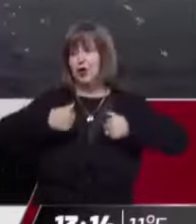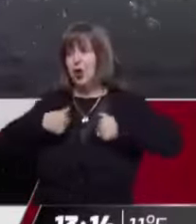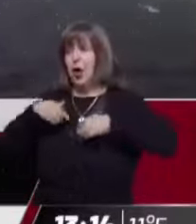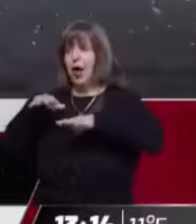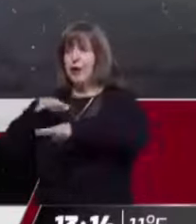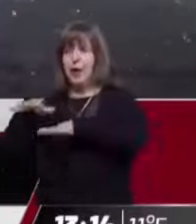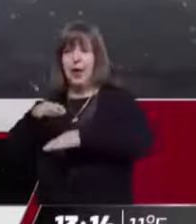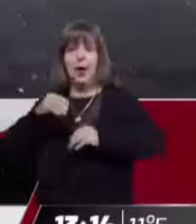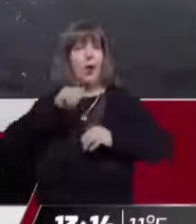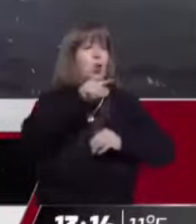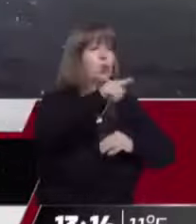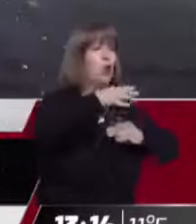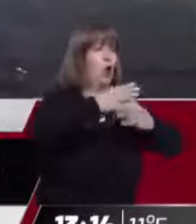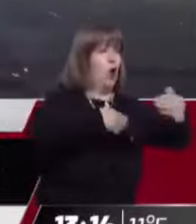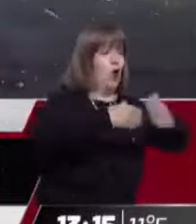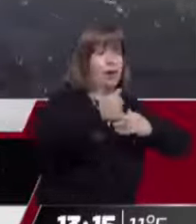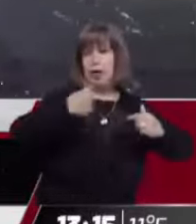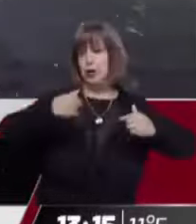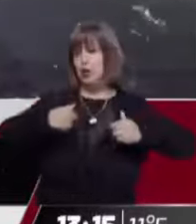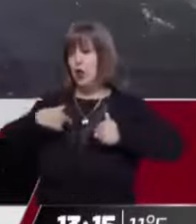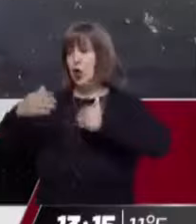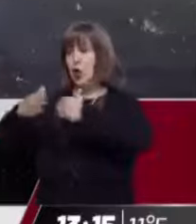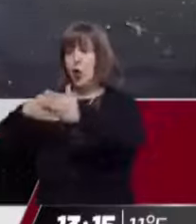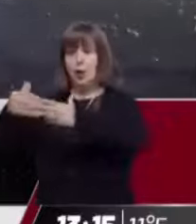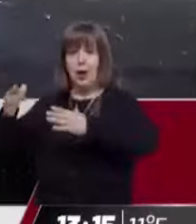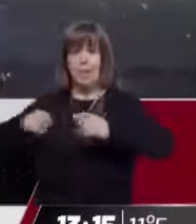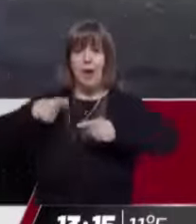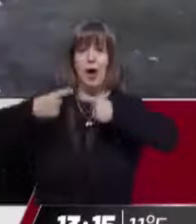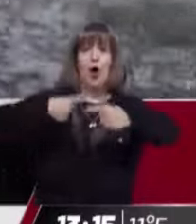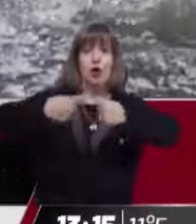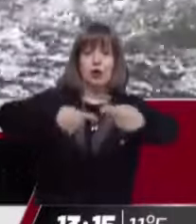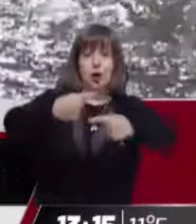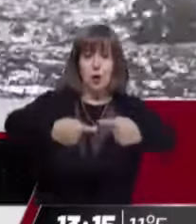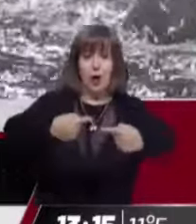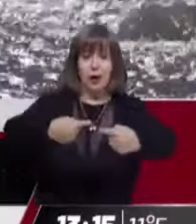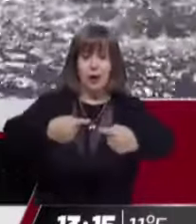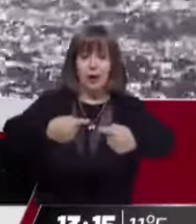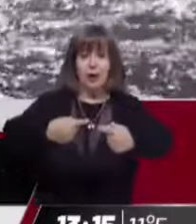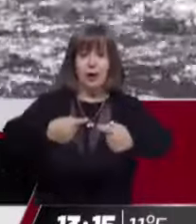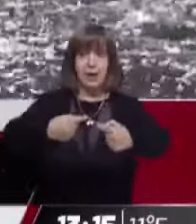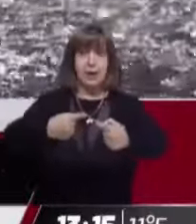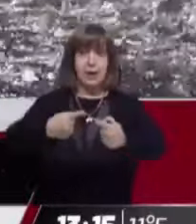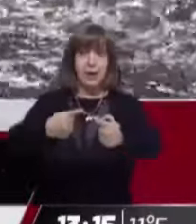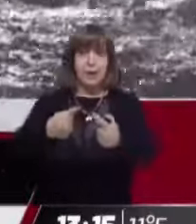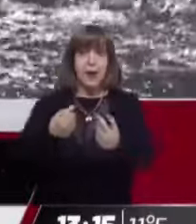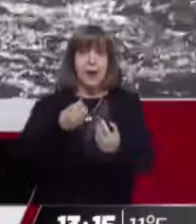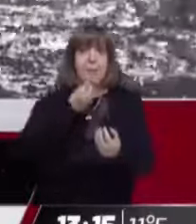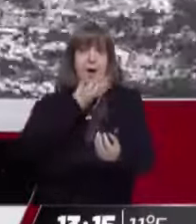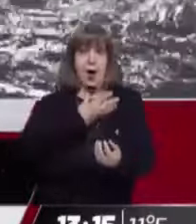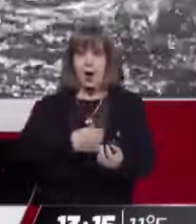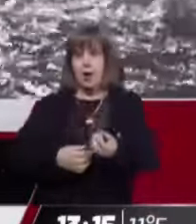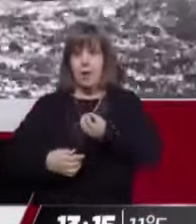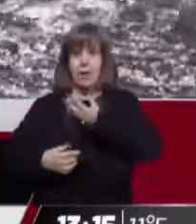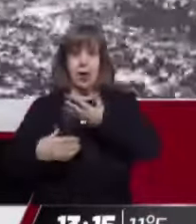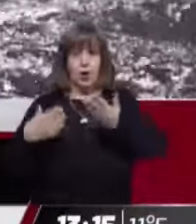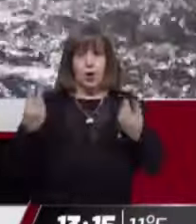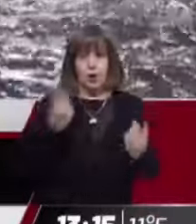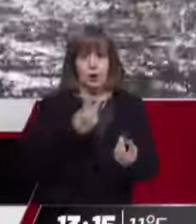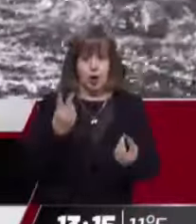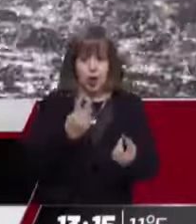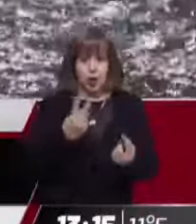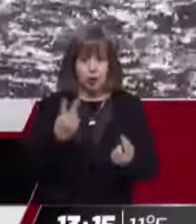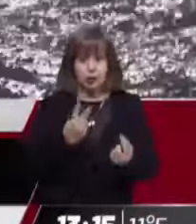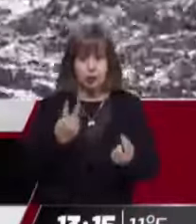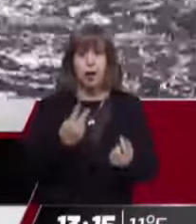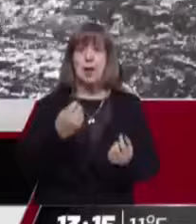qué obras serían necesarias para seguir, de alguna manera, profundizando el planteo de que